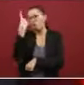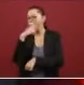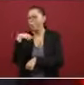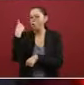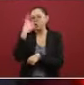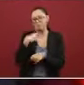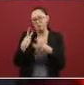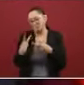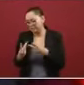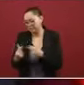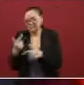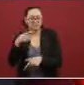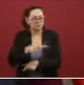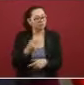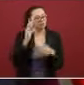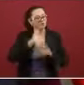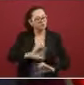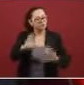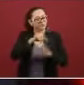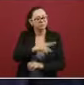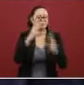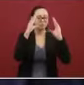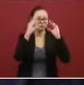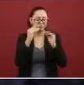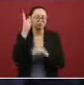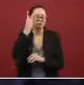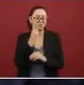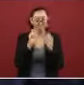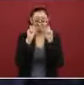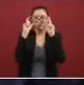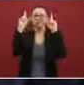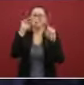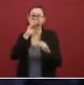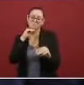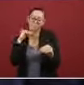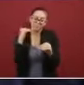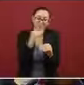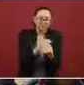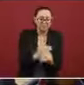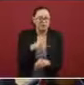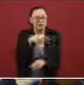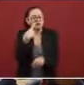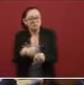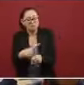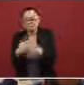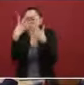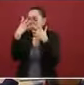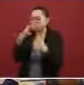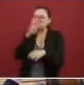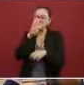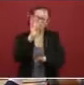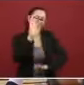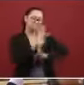te dormía y al despertar sus labios te besaban. Enfermo y triste te salvó su anhelo, que solo